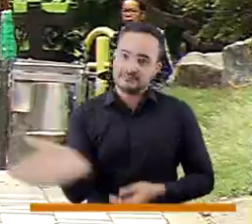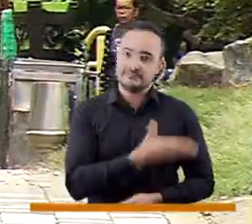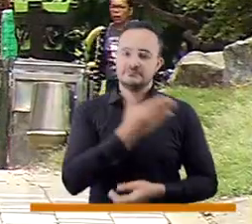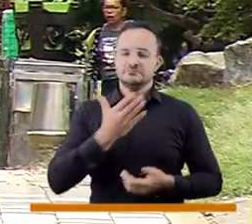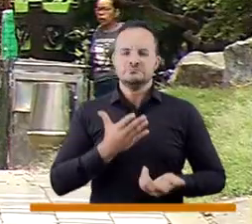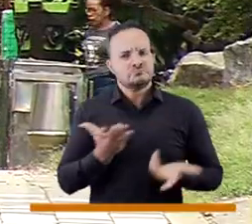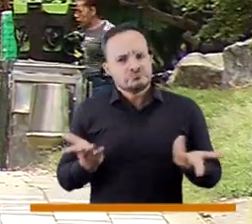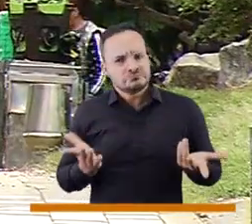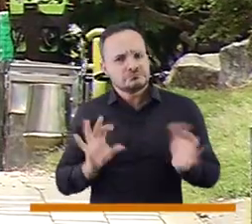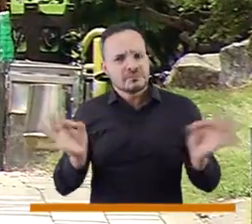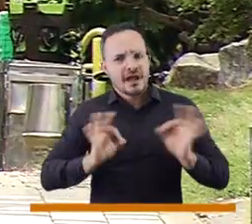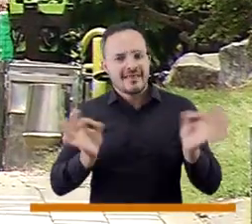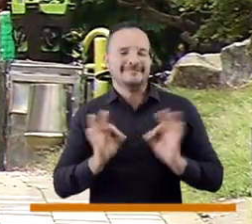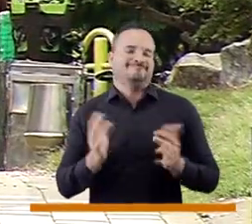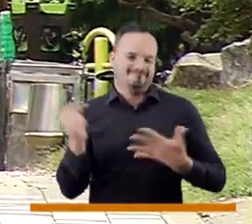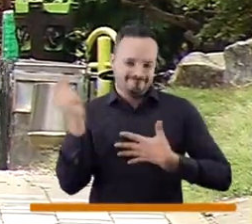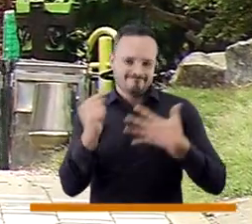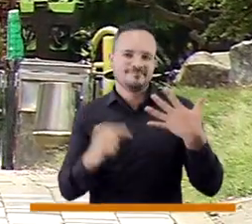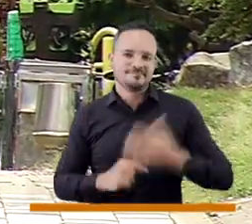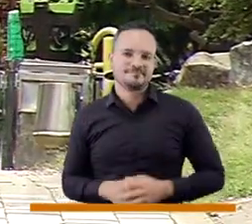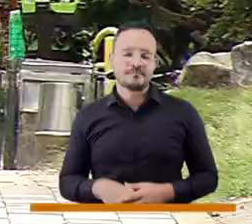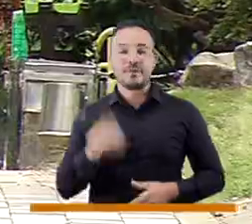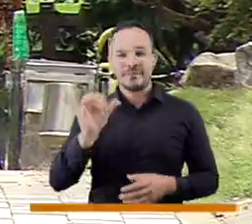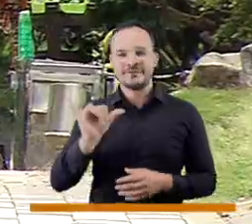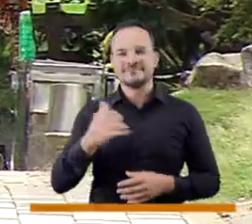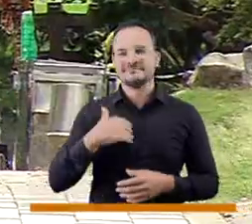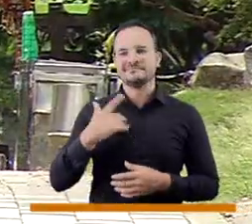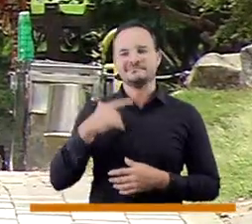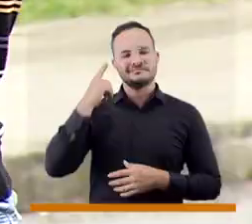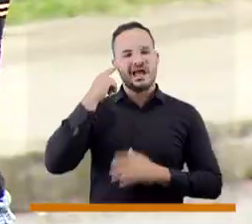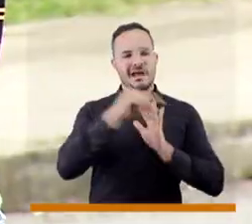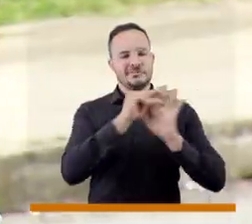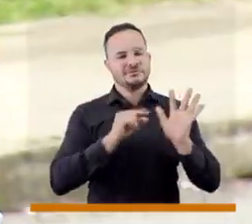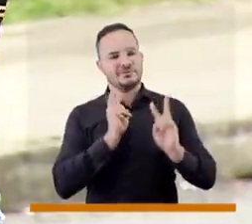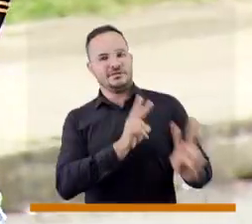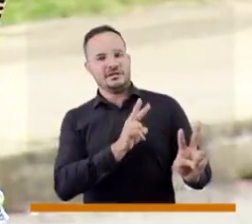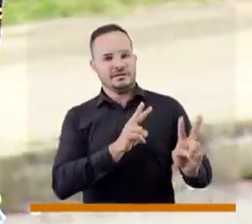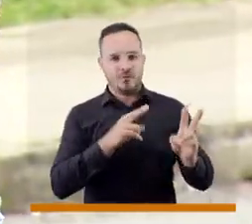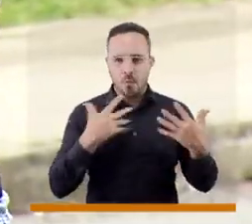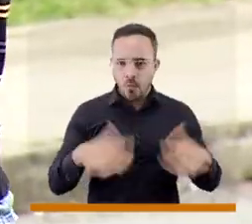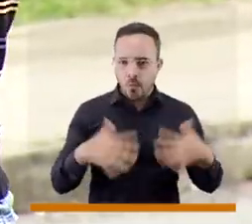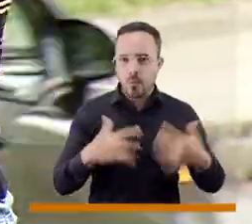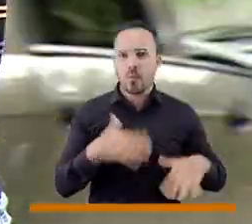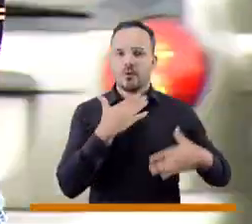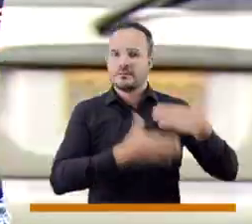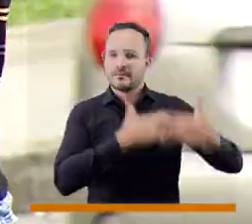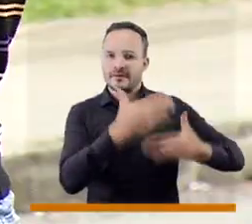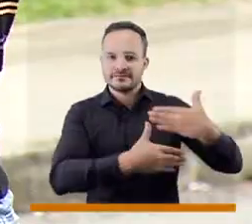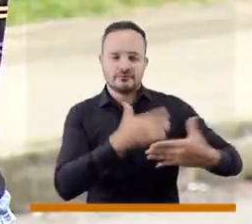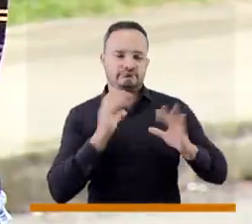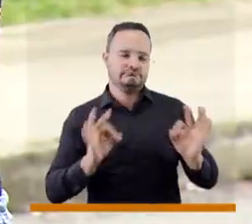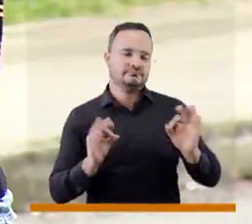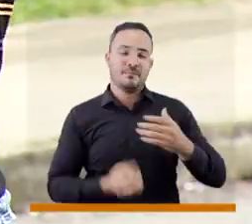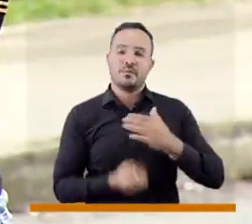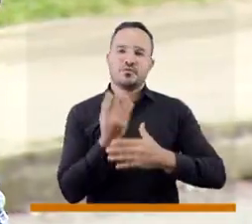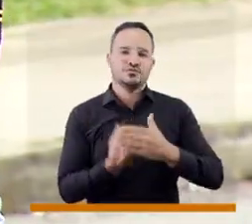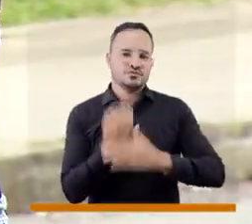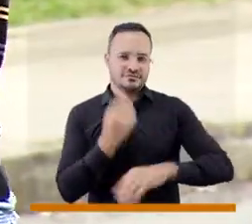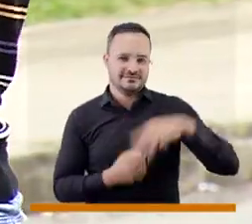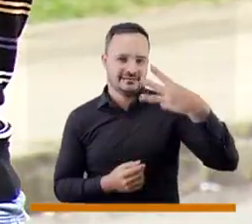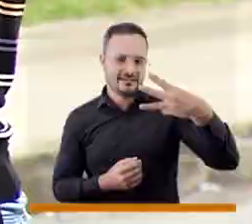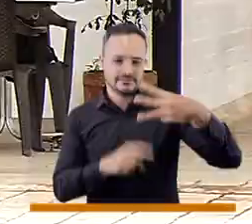puede obligar a que tienen que participar de X o Y religión en especial. Y para ello, pues la personería municipal ha generado